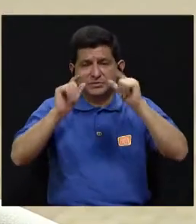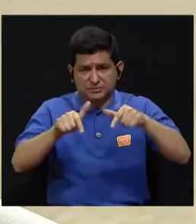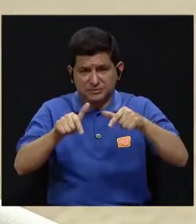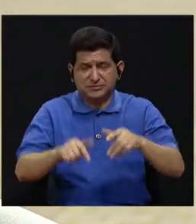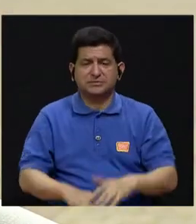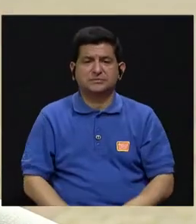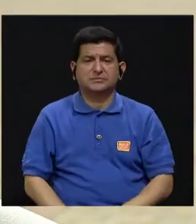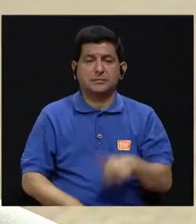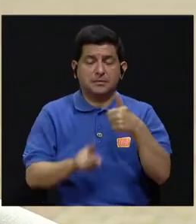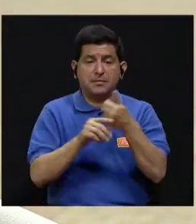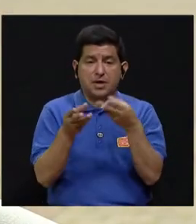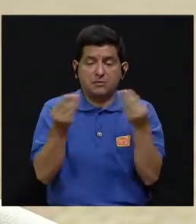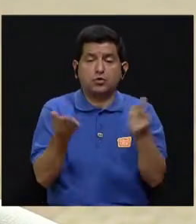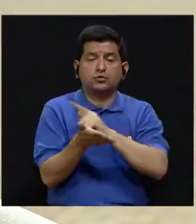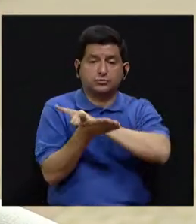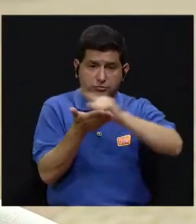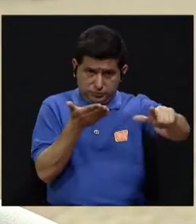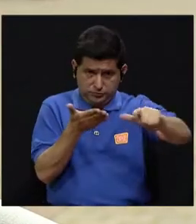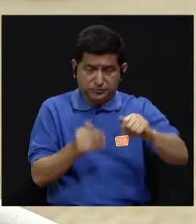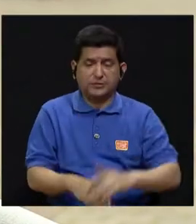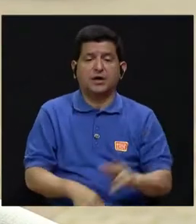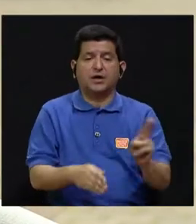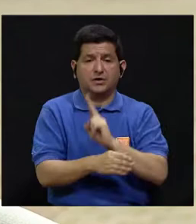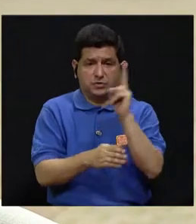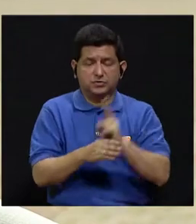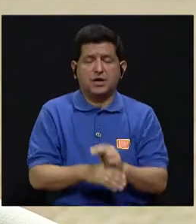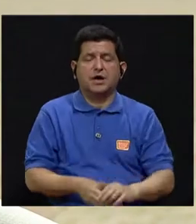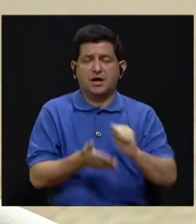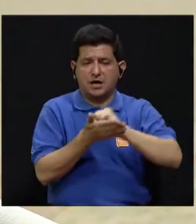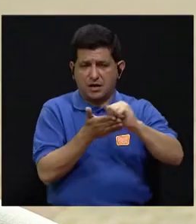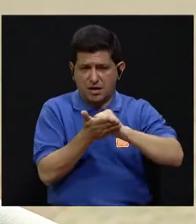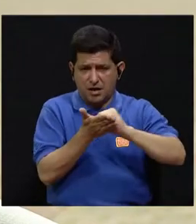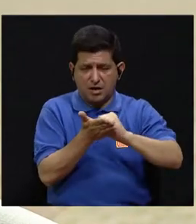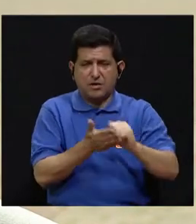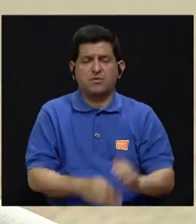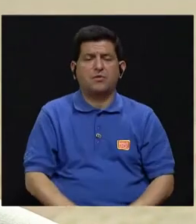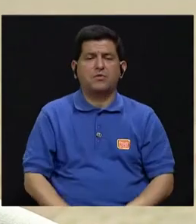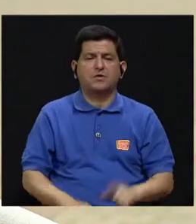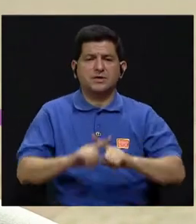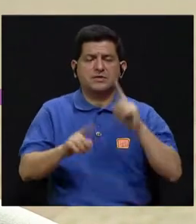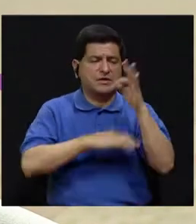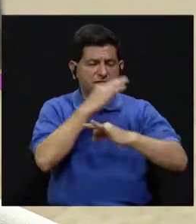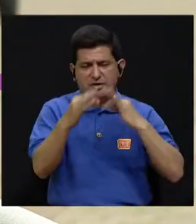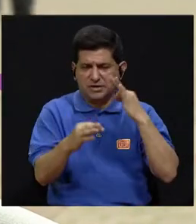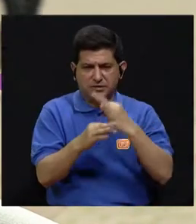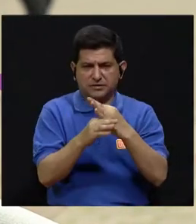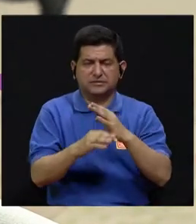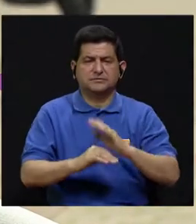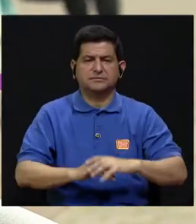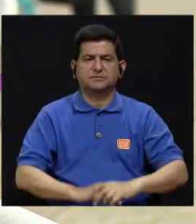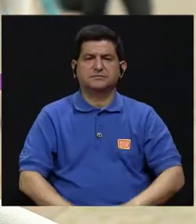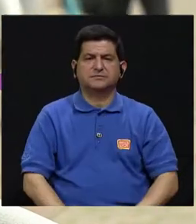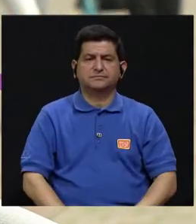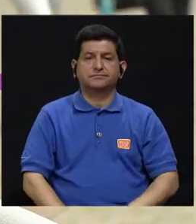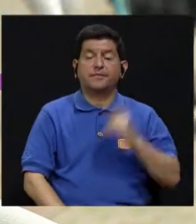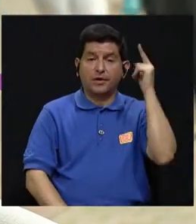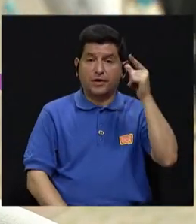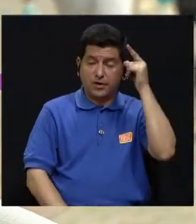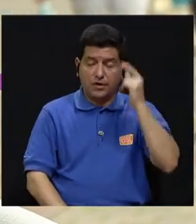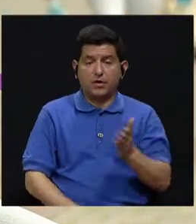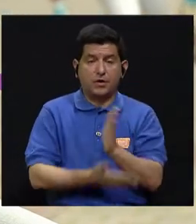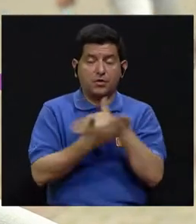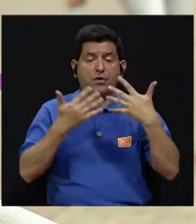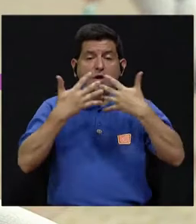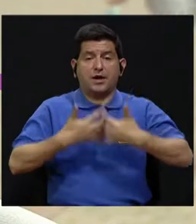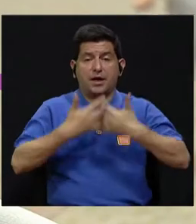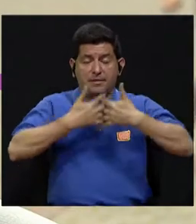alimentos, los mismos productos de limpieza que se utilizan, jabones, detergentes, champús, ceras. Por supuesto que la